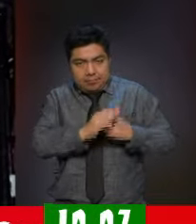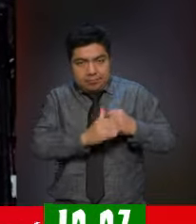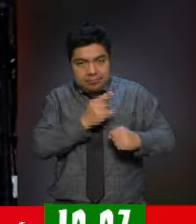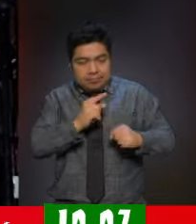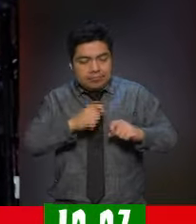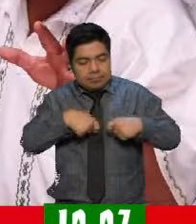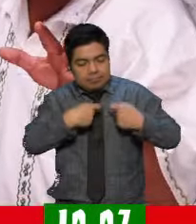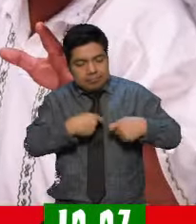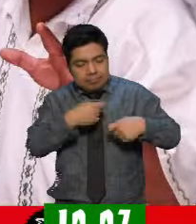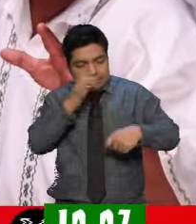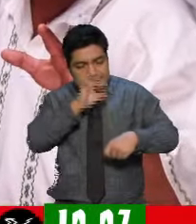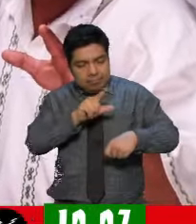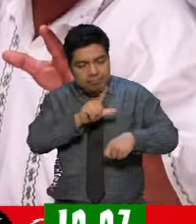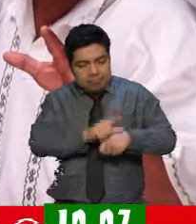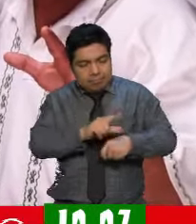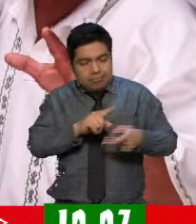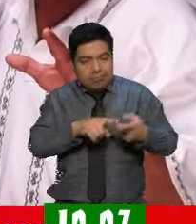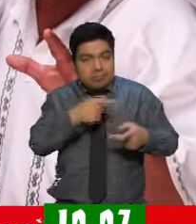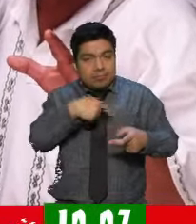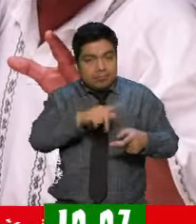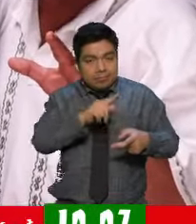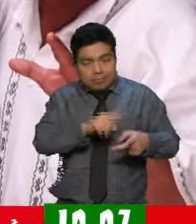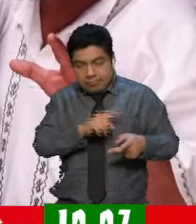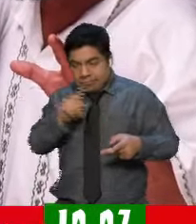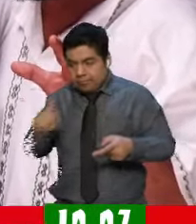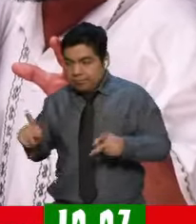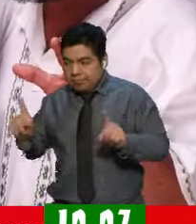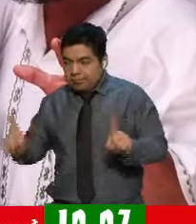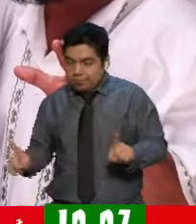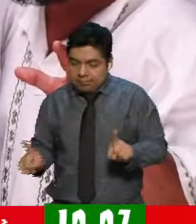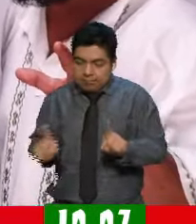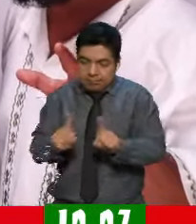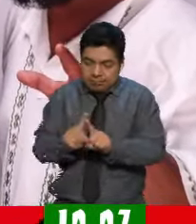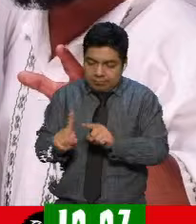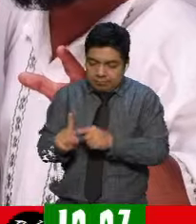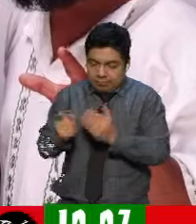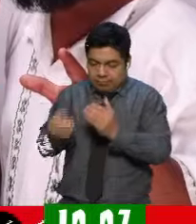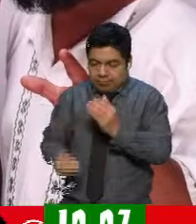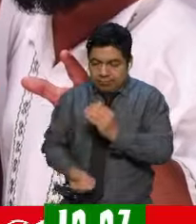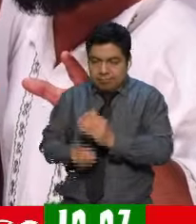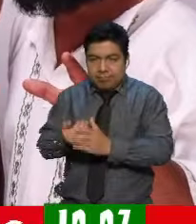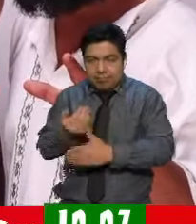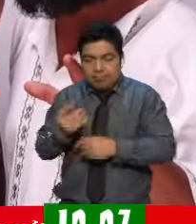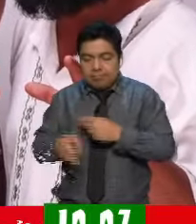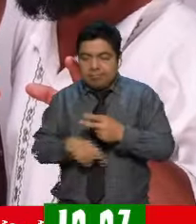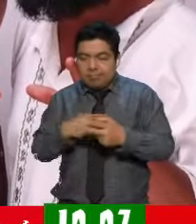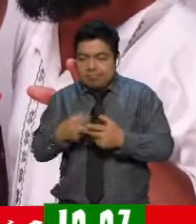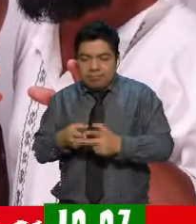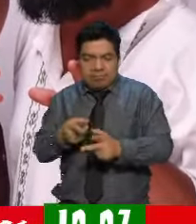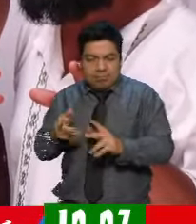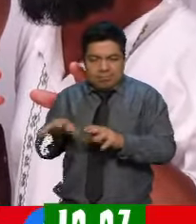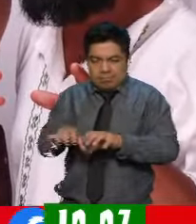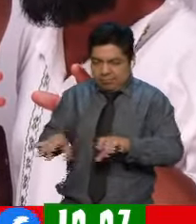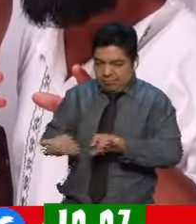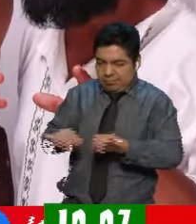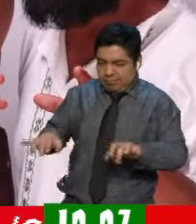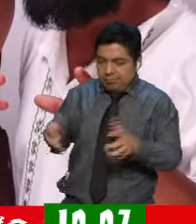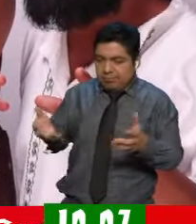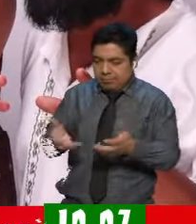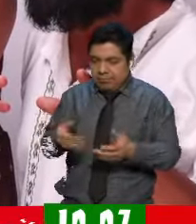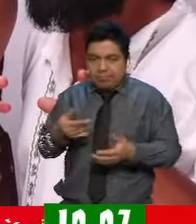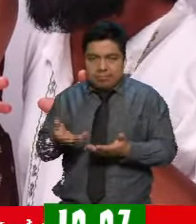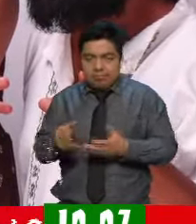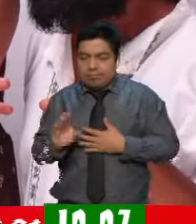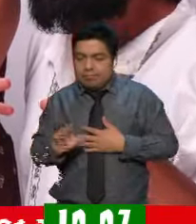parte tradicional, pero metiéndole también un poco de lo nuevo, ¿no? De lo digital, de las bases, que ya se usan un buen,